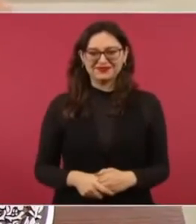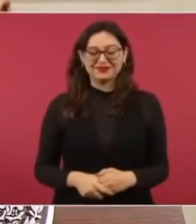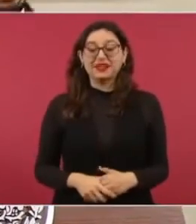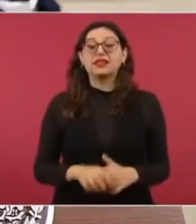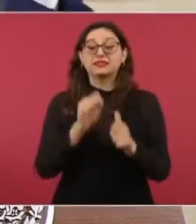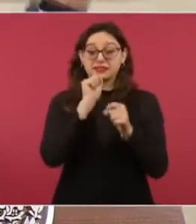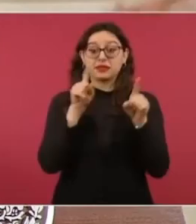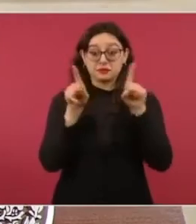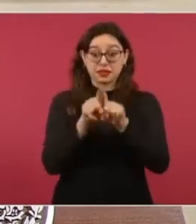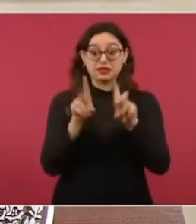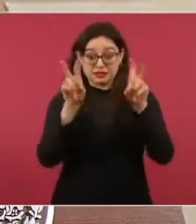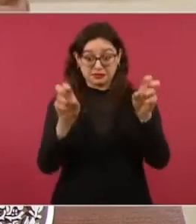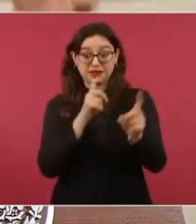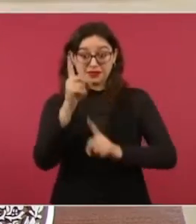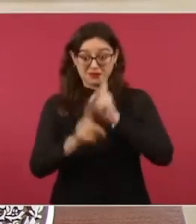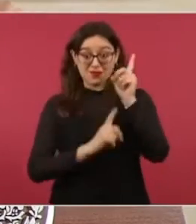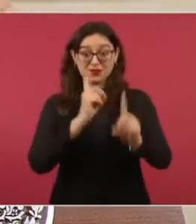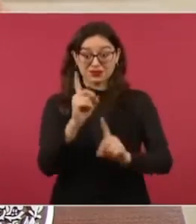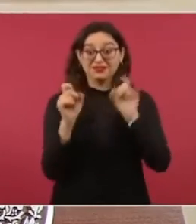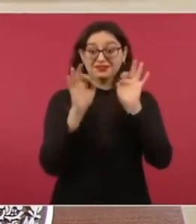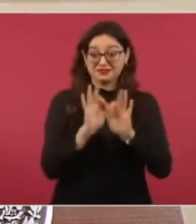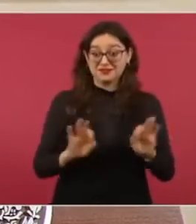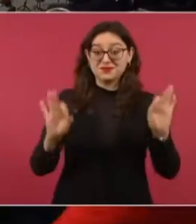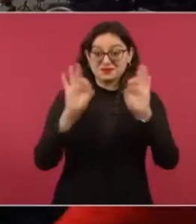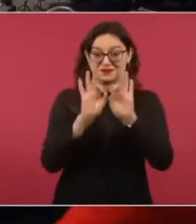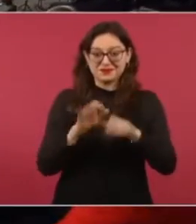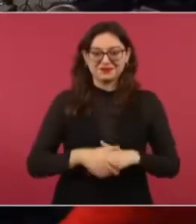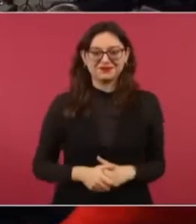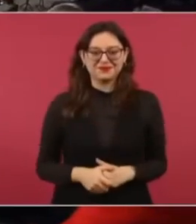no dejemos al deporte.